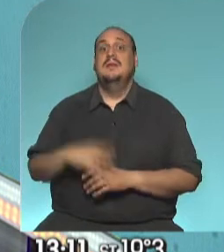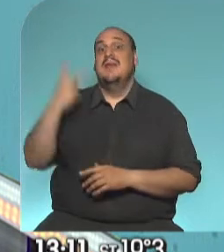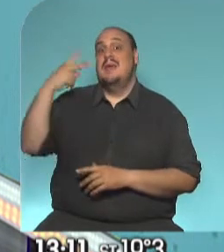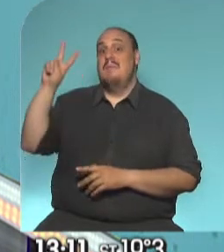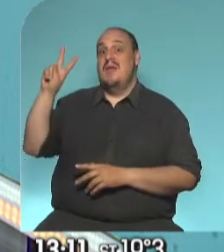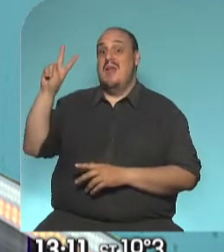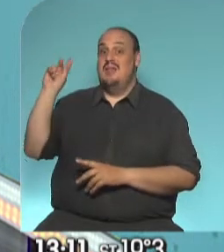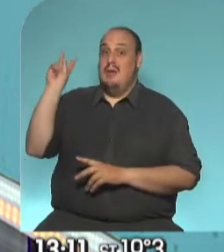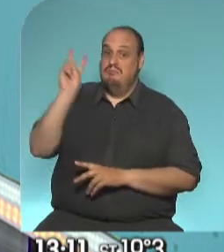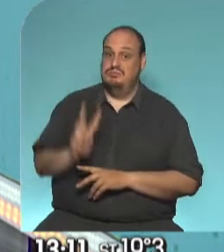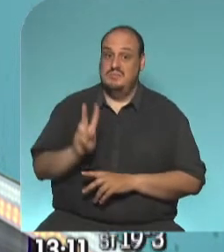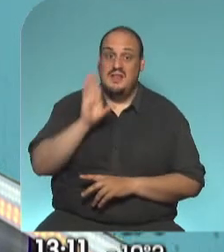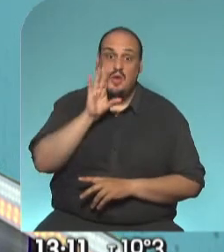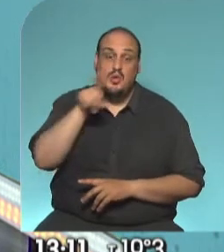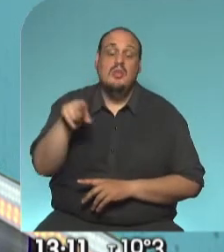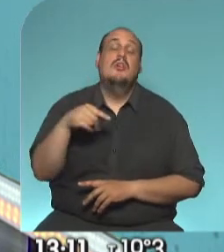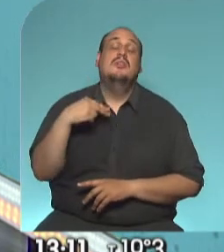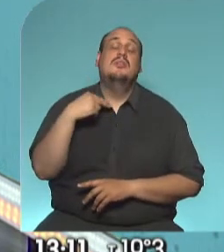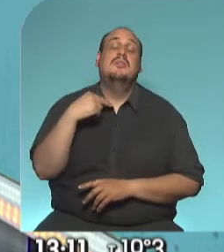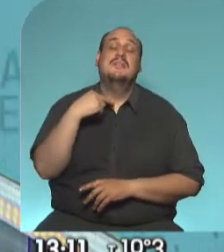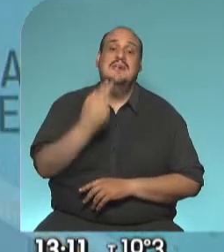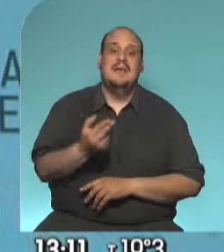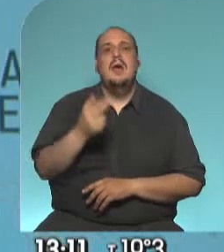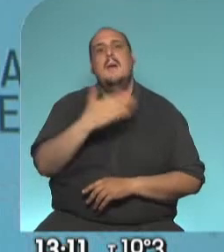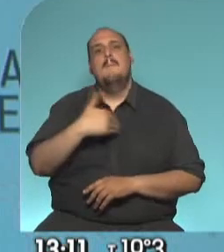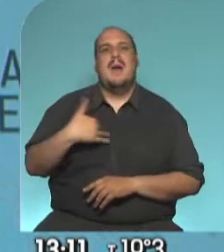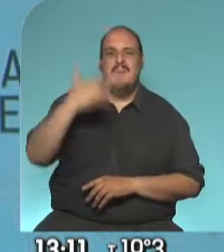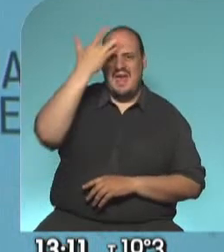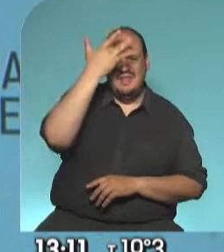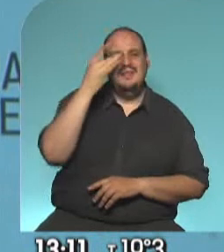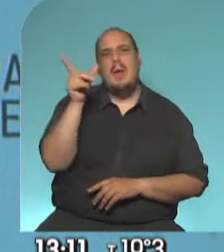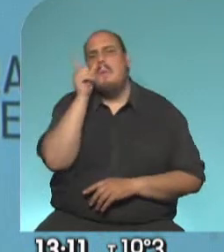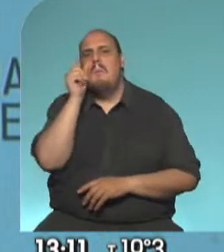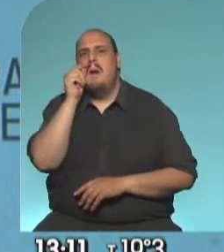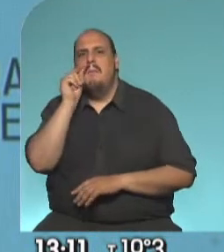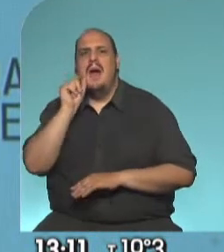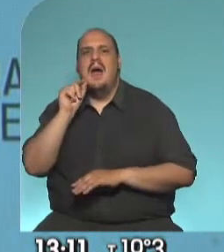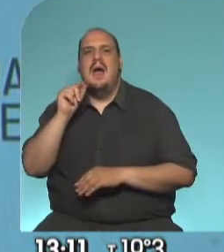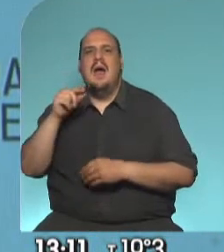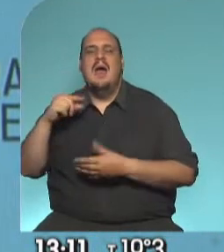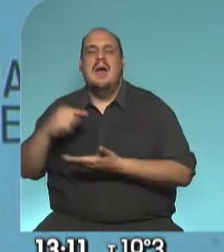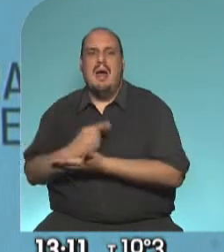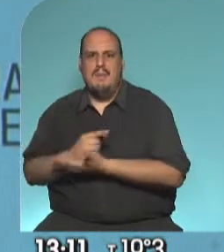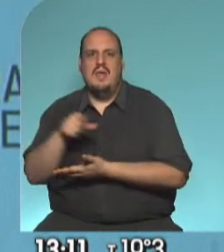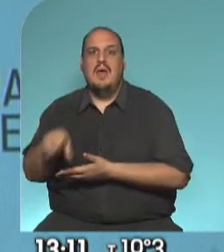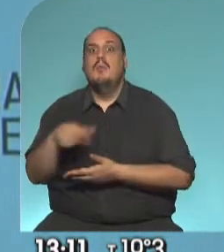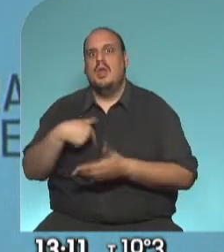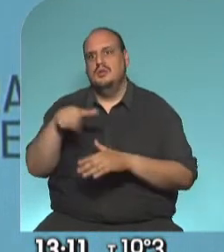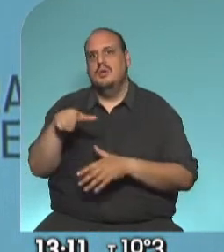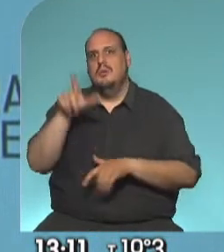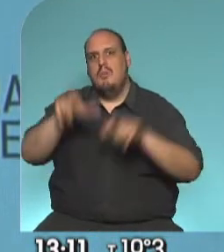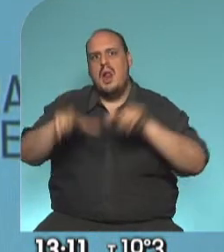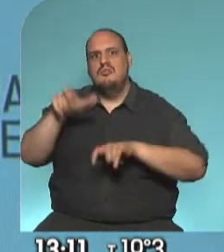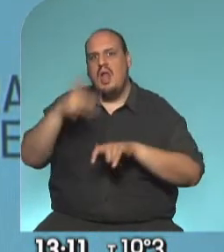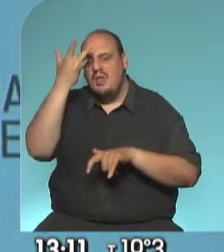inmigrantes, de padre jamaiquino y madre de la India, por eso también apuntan a ese electorado indio que conforma más o